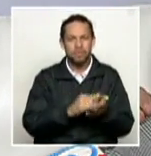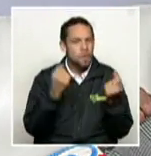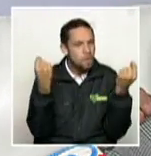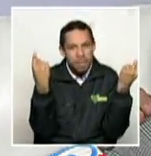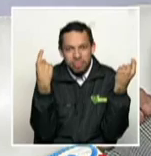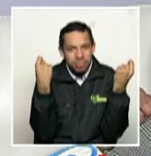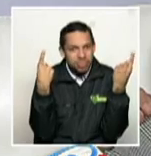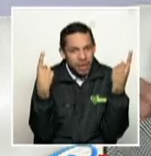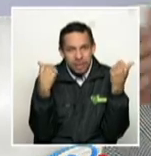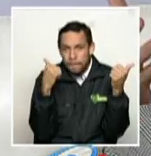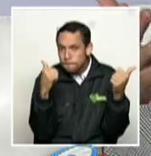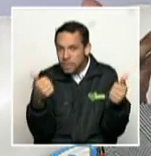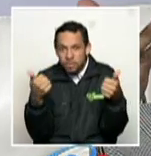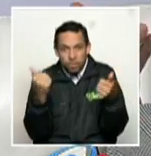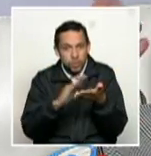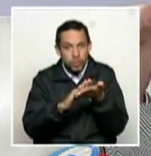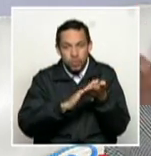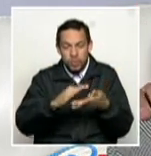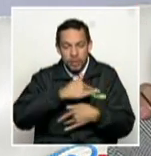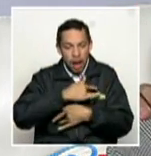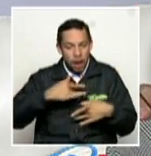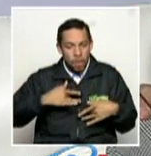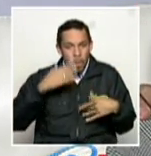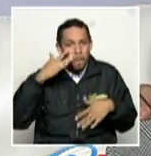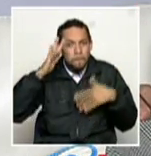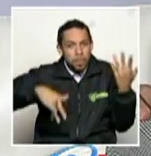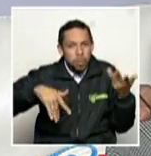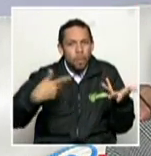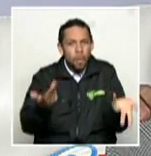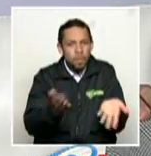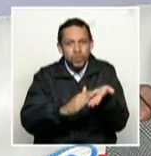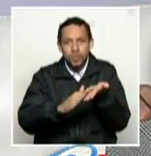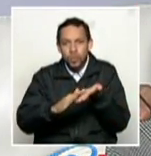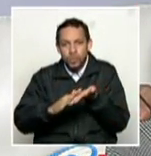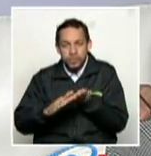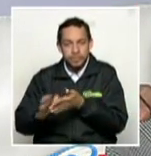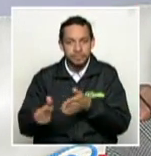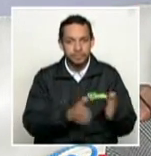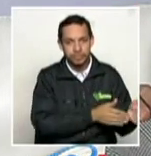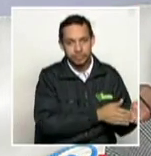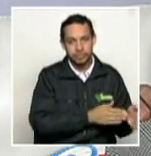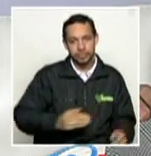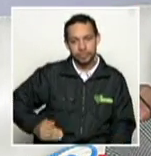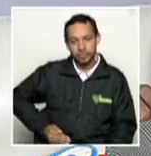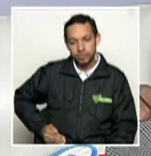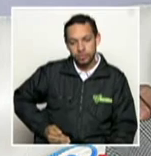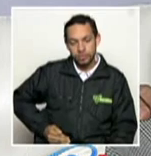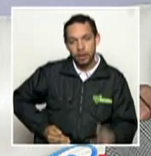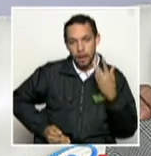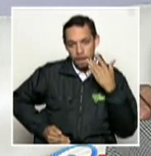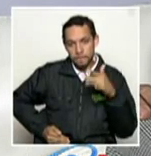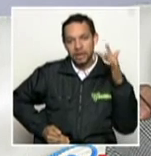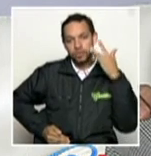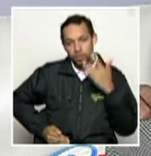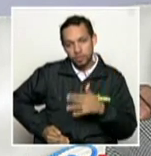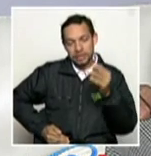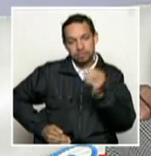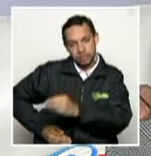pero sí, somos los culpables de eso. El hígado graso afortunadamente ya tiene mucho